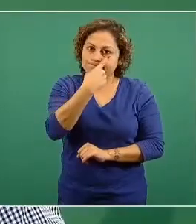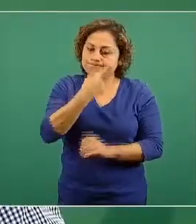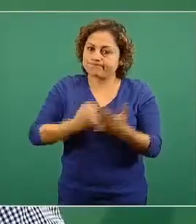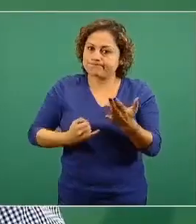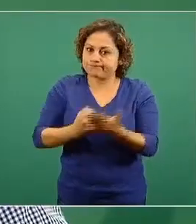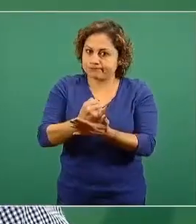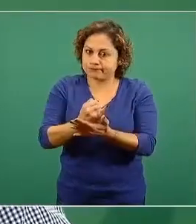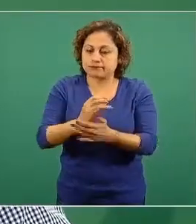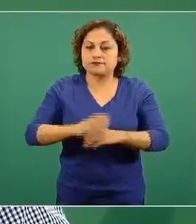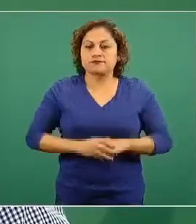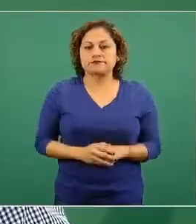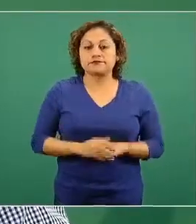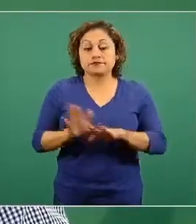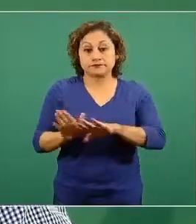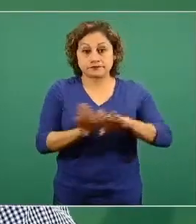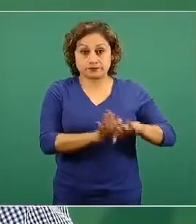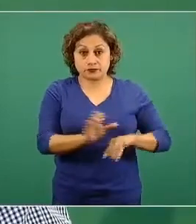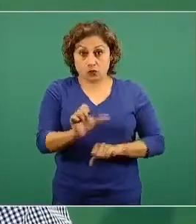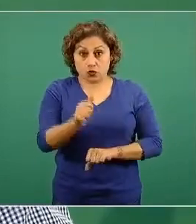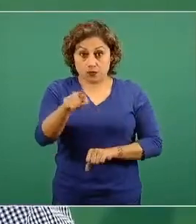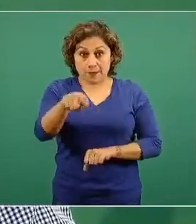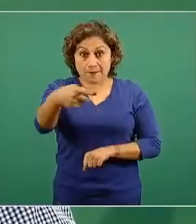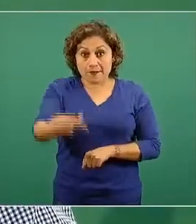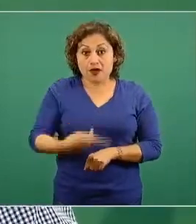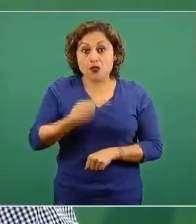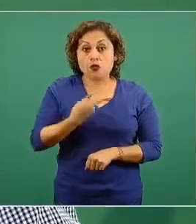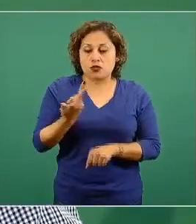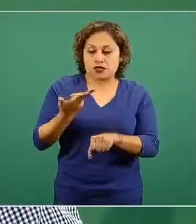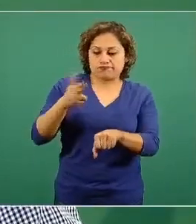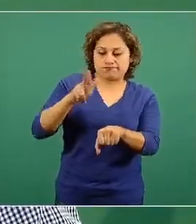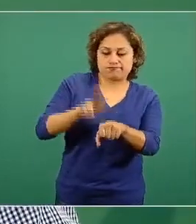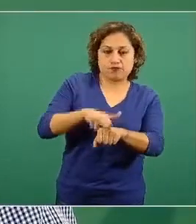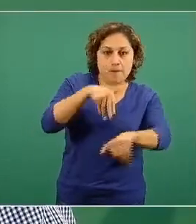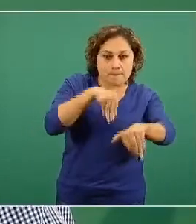ocupación hospitalaria, lógicamente